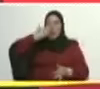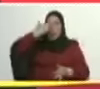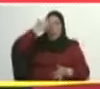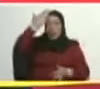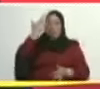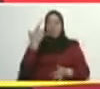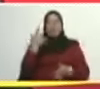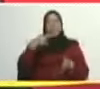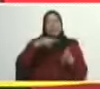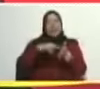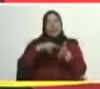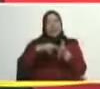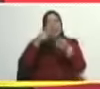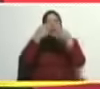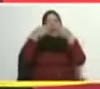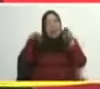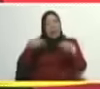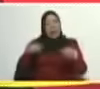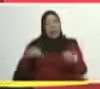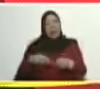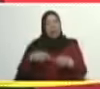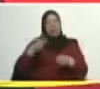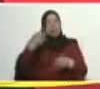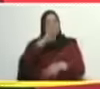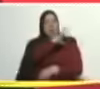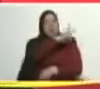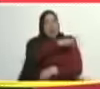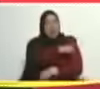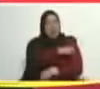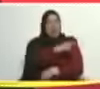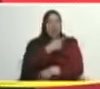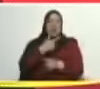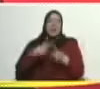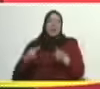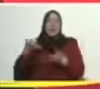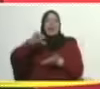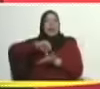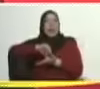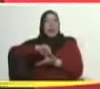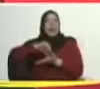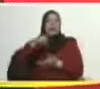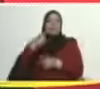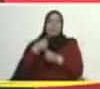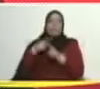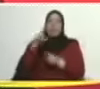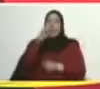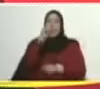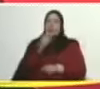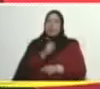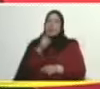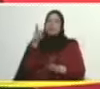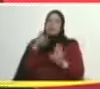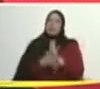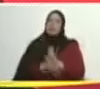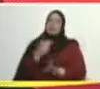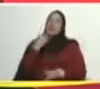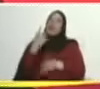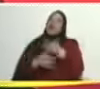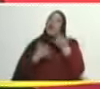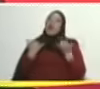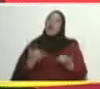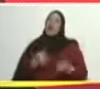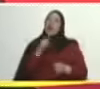La comunidad internacional debe demandar que el Consejo de Seguridad cumpla con el rol para que fue